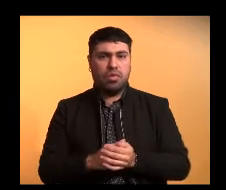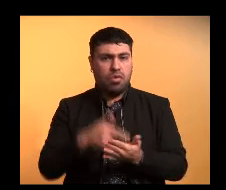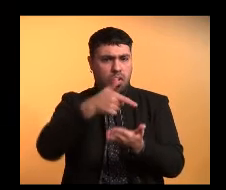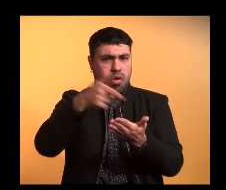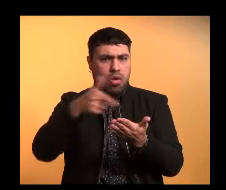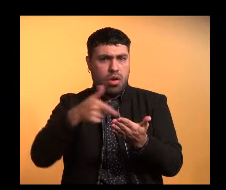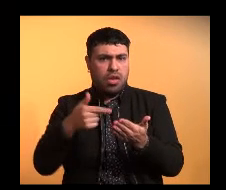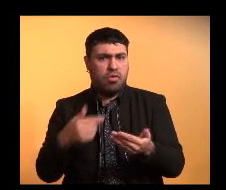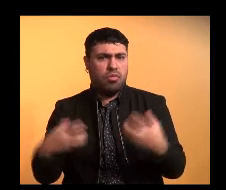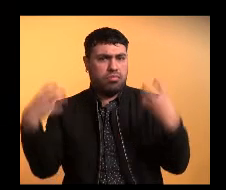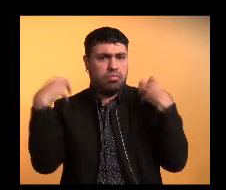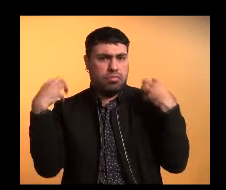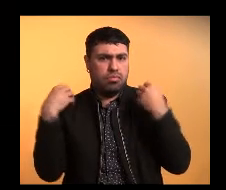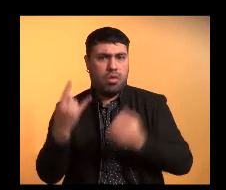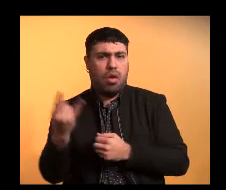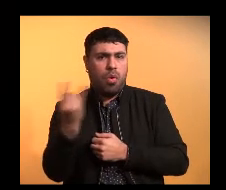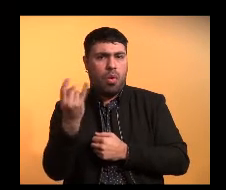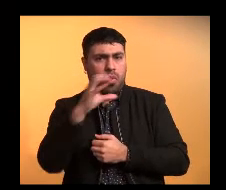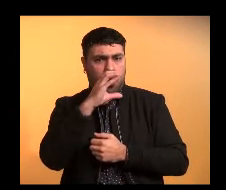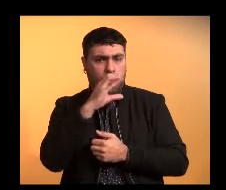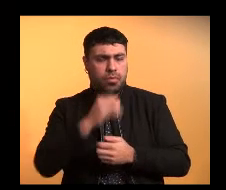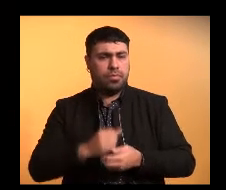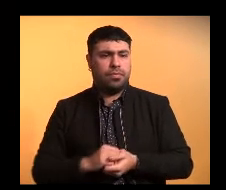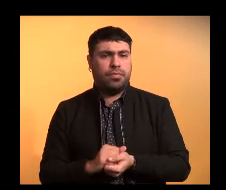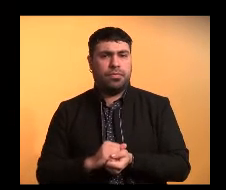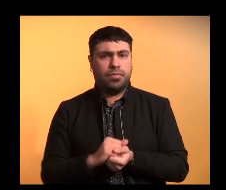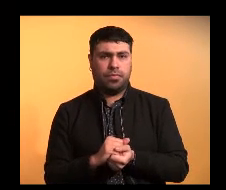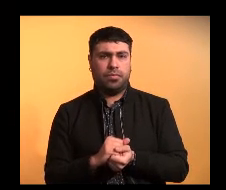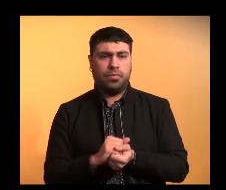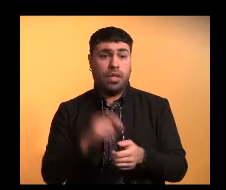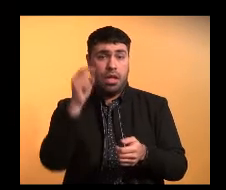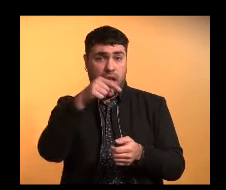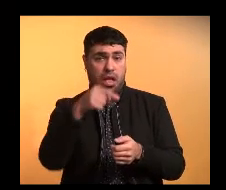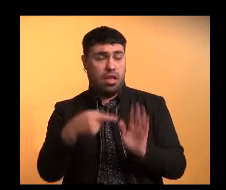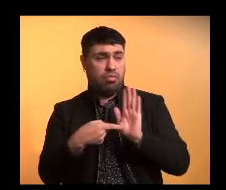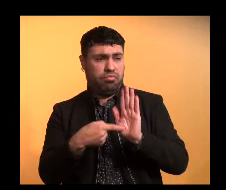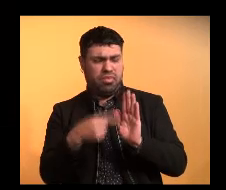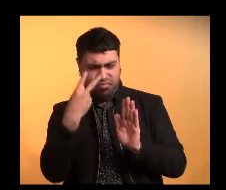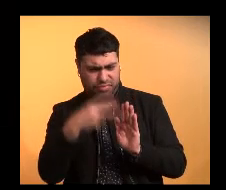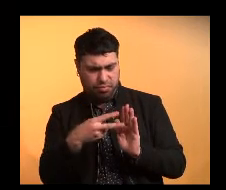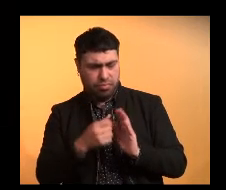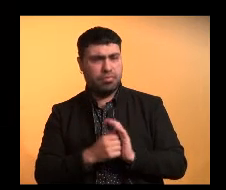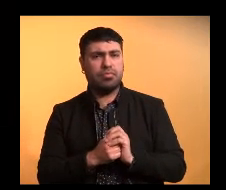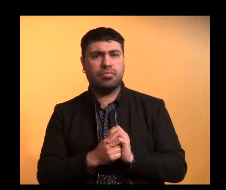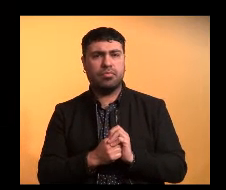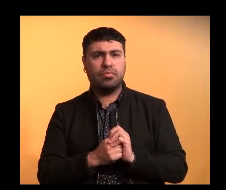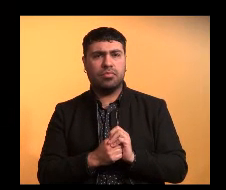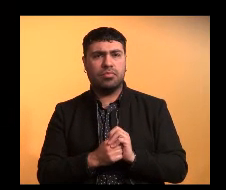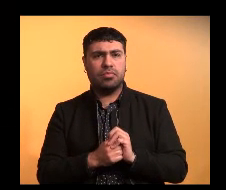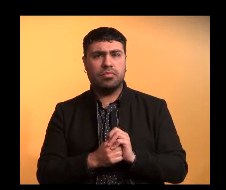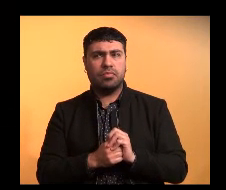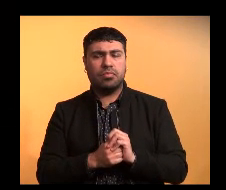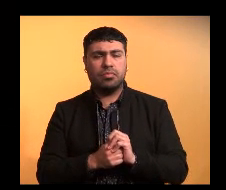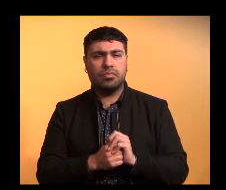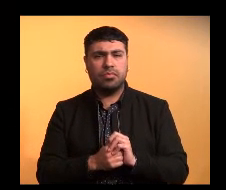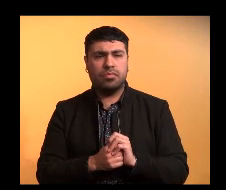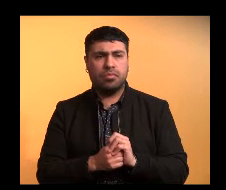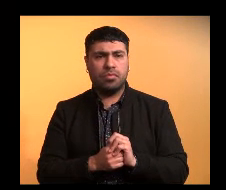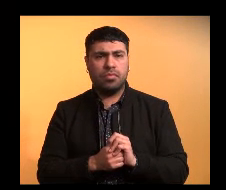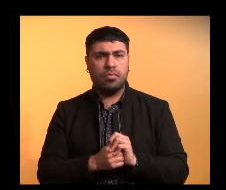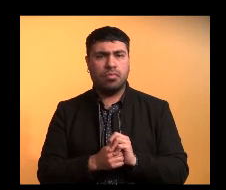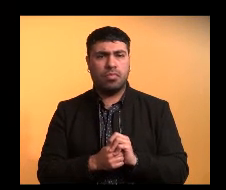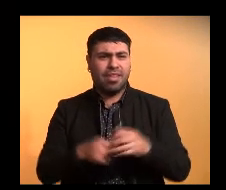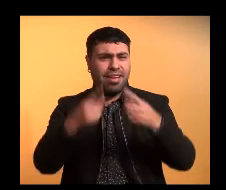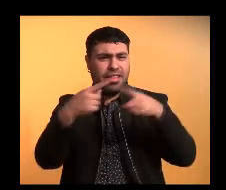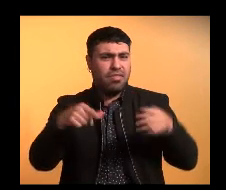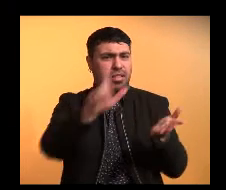Austral, Iván Gómez, que lo publicó el 2015, y ahí aparece un patrón, y este es un patrón de zonación. Si uno se fija